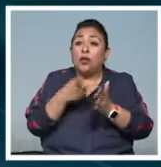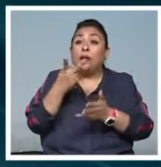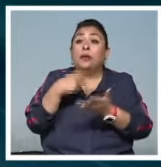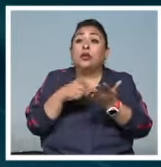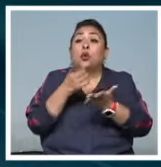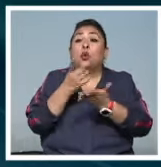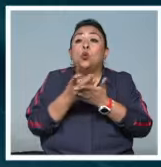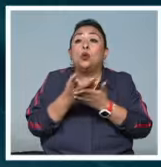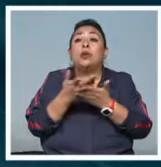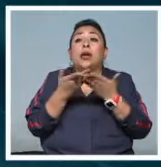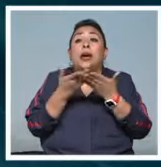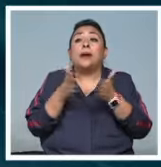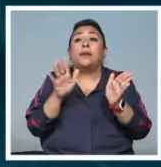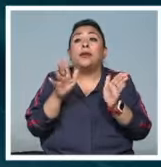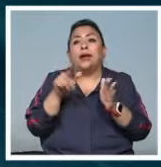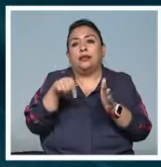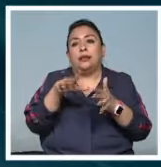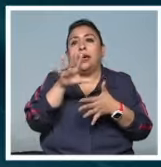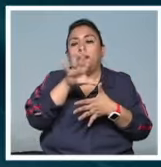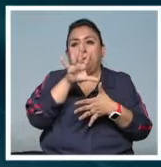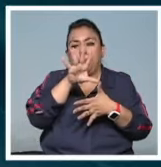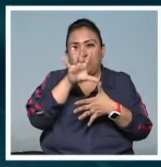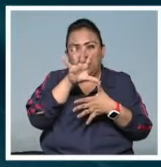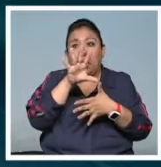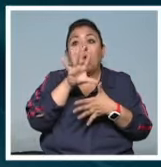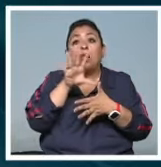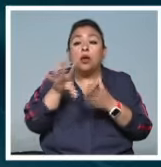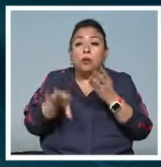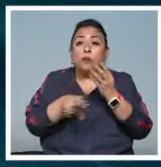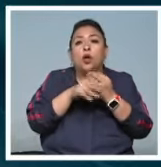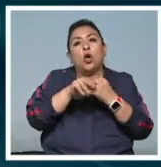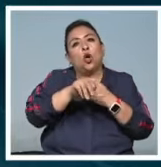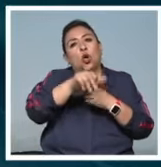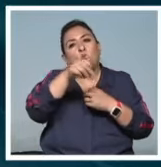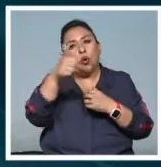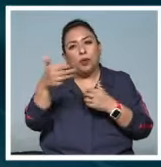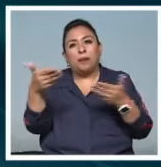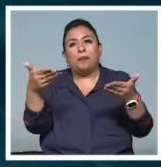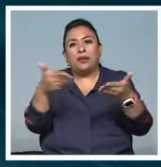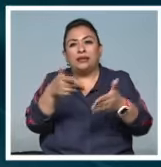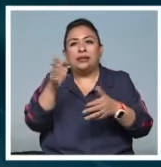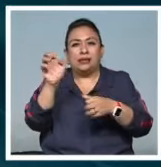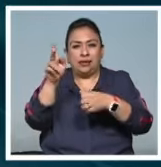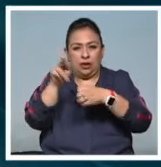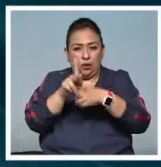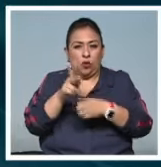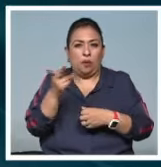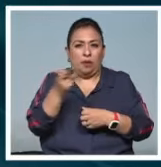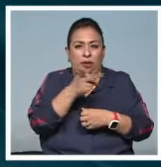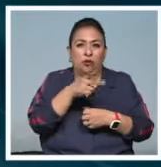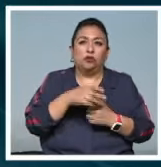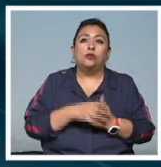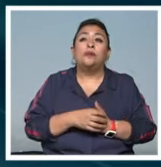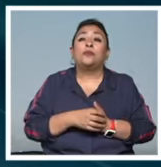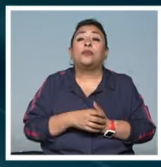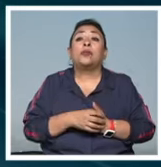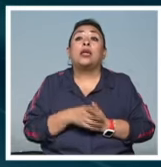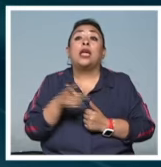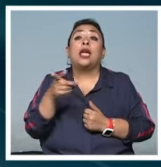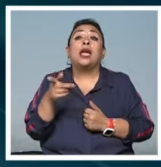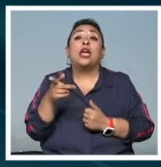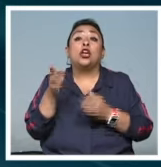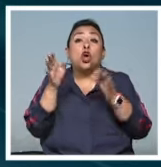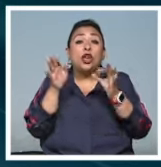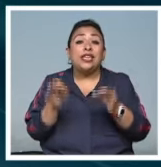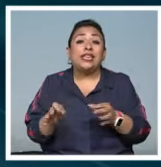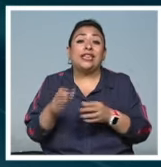que se encuentra abierta en el continente americano y que se suma a otra que se presenta en Europa. Son originarios en